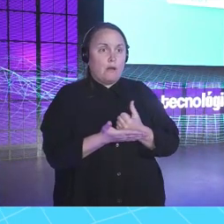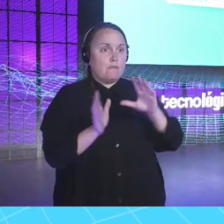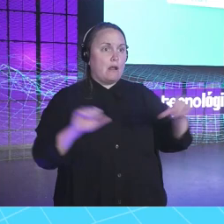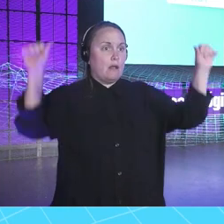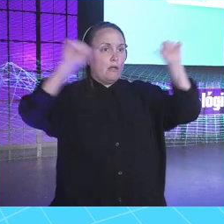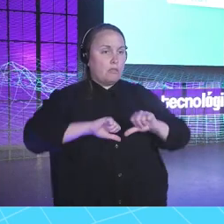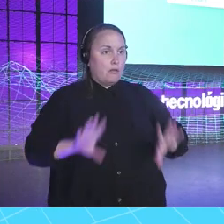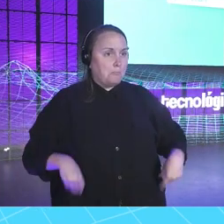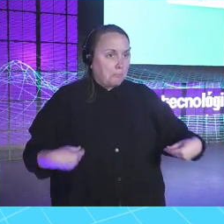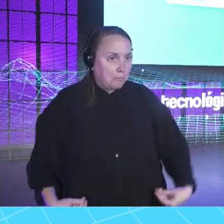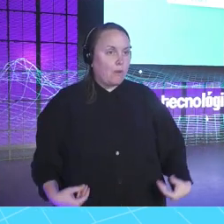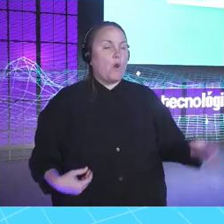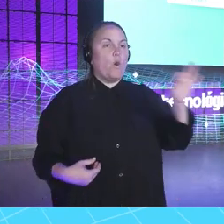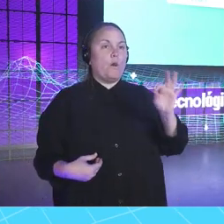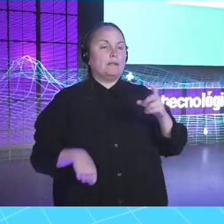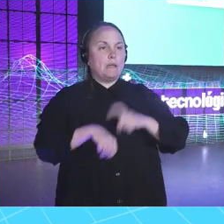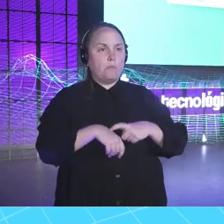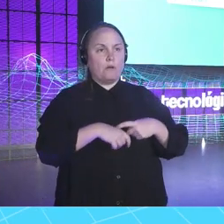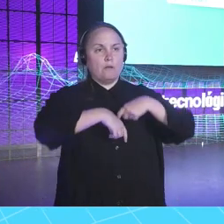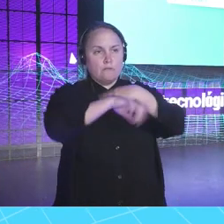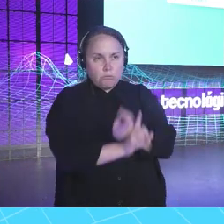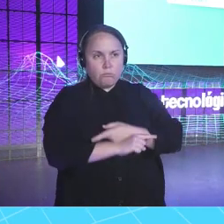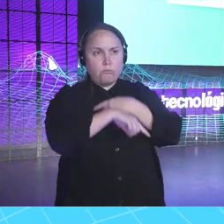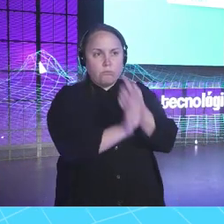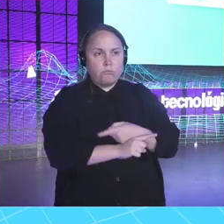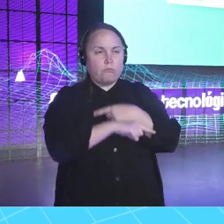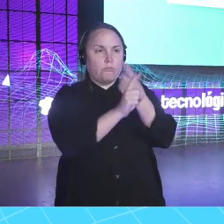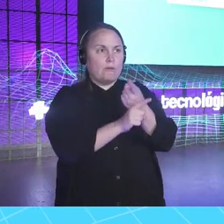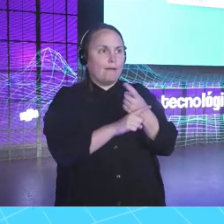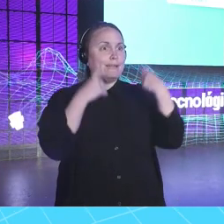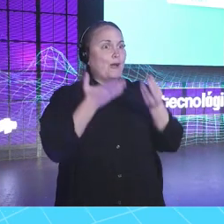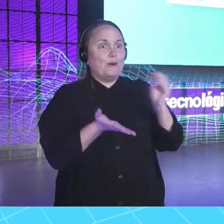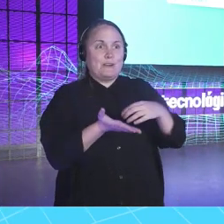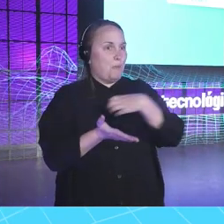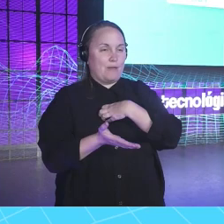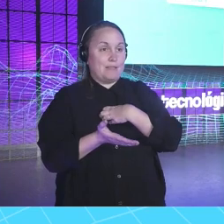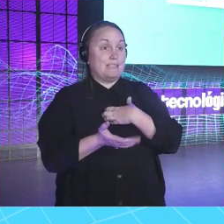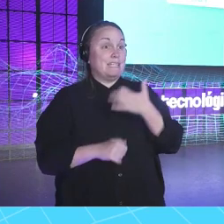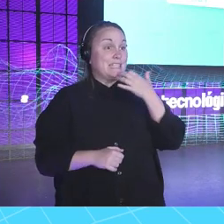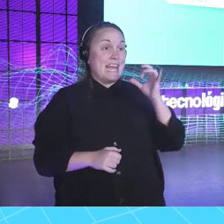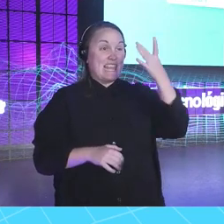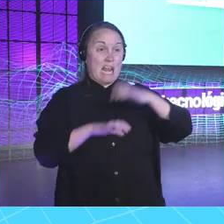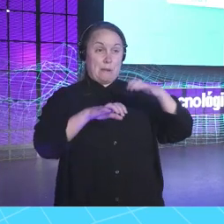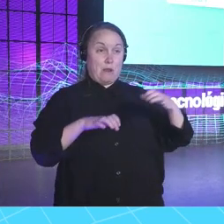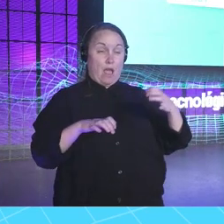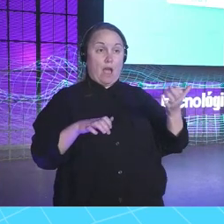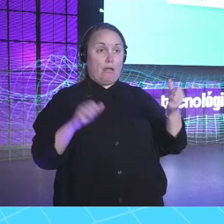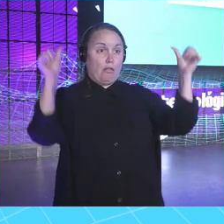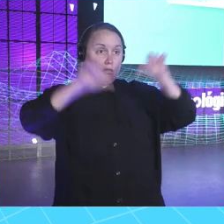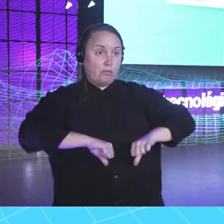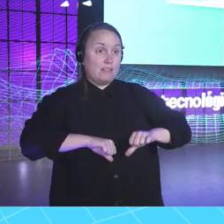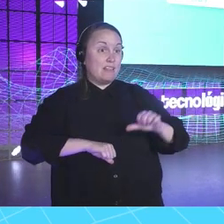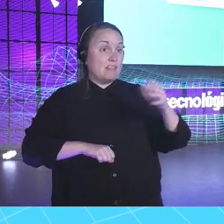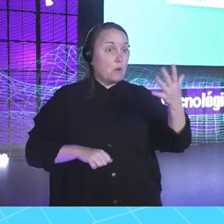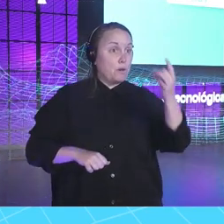en darnos cuenta entonces No podemos volver a intentarlo si una de cada cinco ideas triunfa y tardamos un año en descubrir que en la que estábamos haciendo no ha funcionado